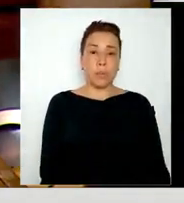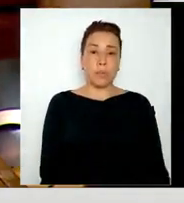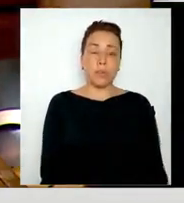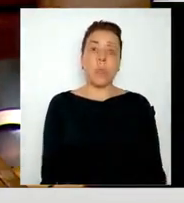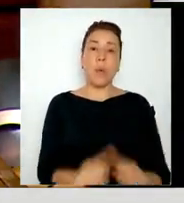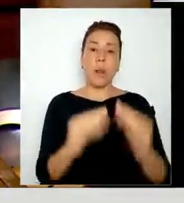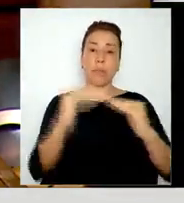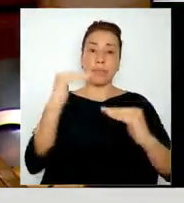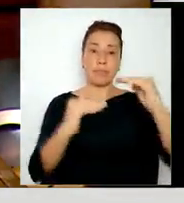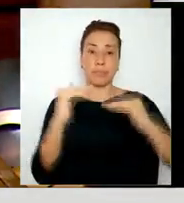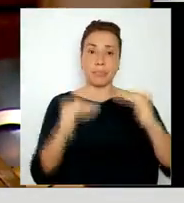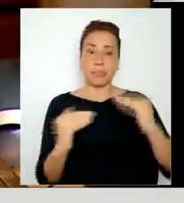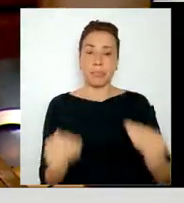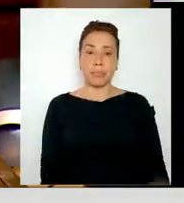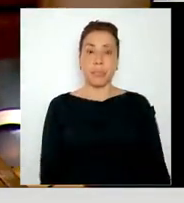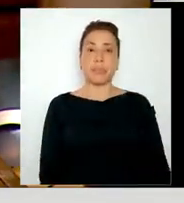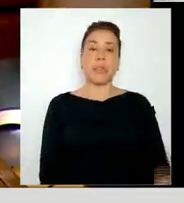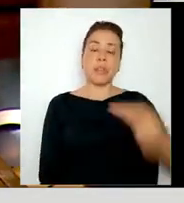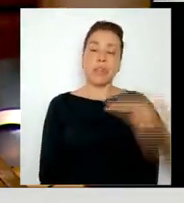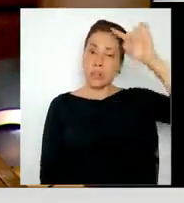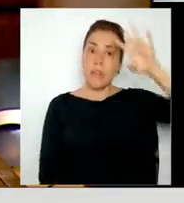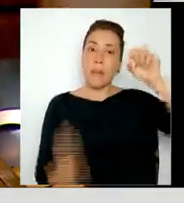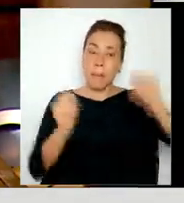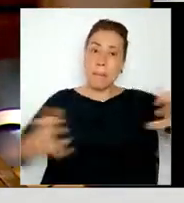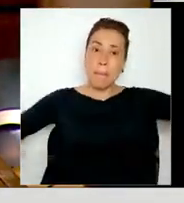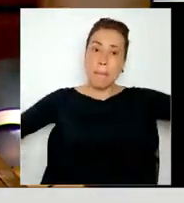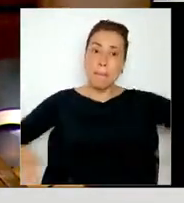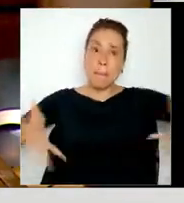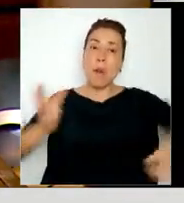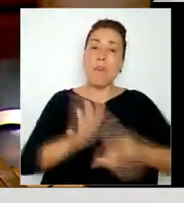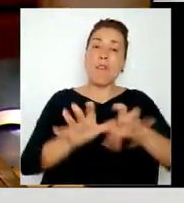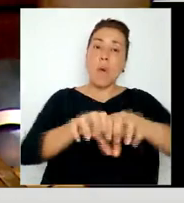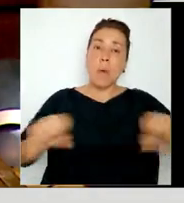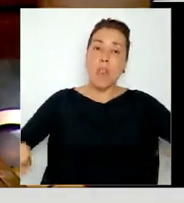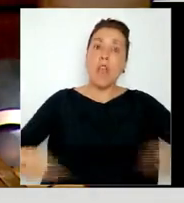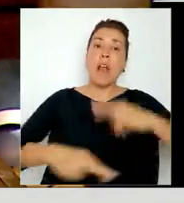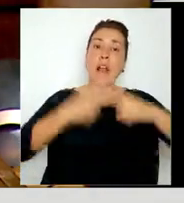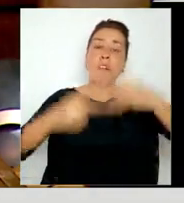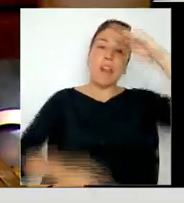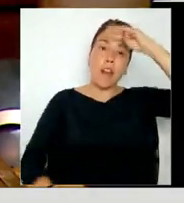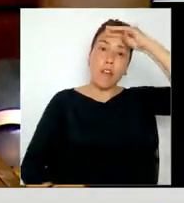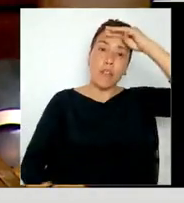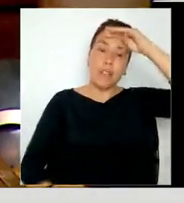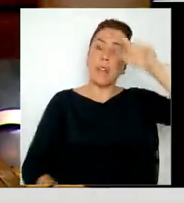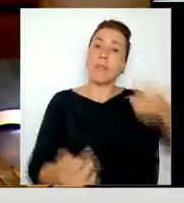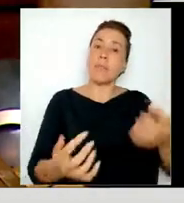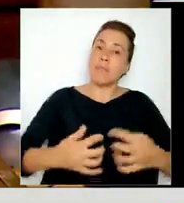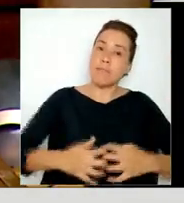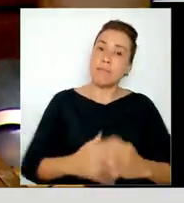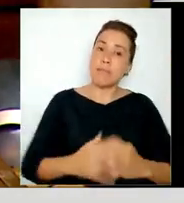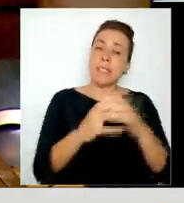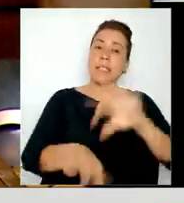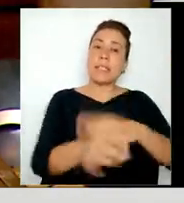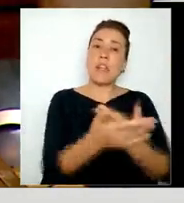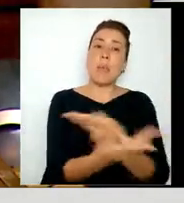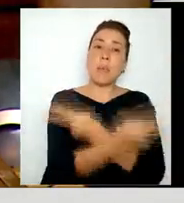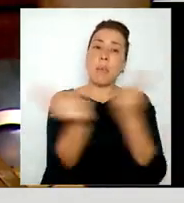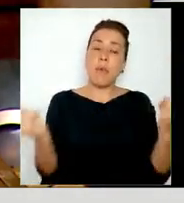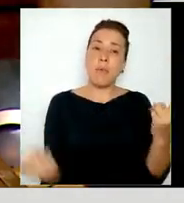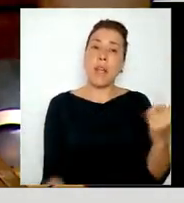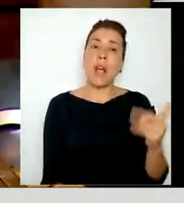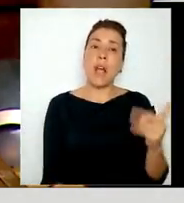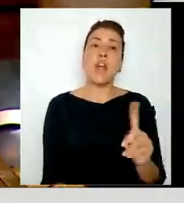sabemos que podemos impulsar un nuevo trato y reanudar las confianzas para fortalecer la salud pública sin prácticas anti sindicales